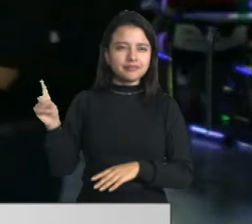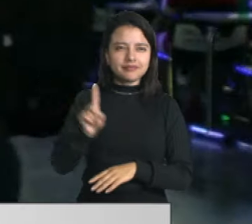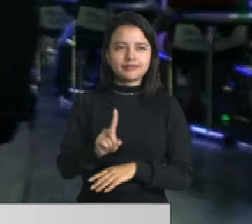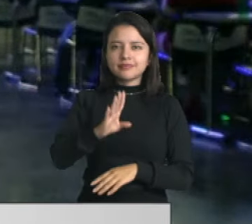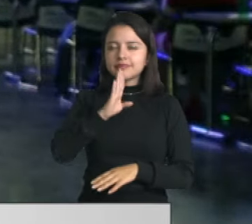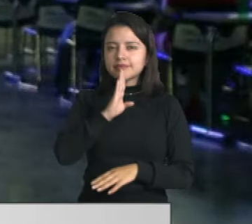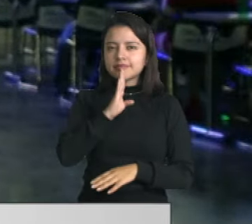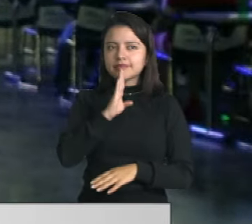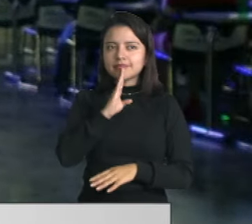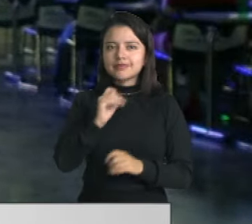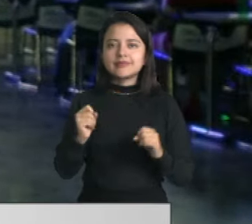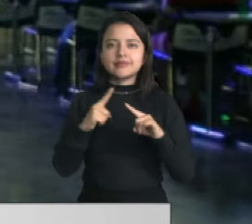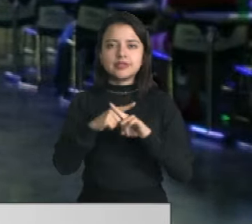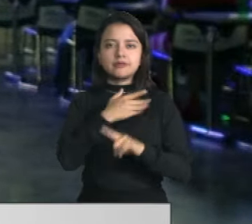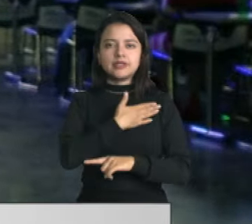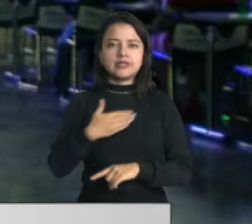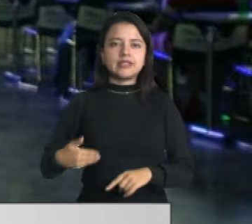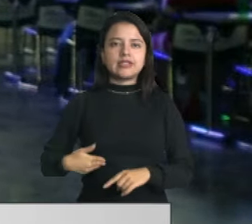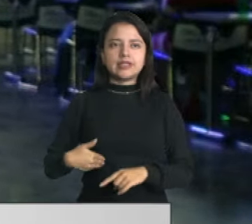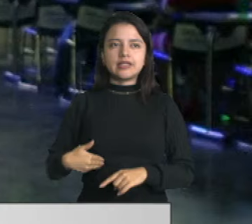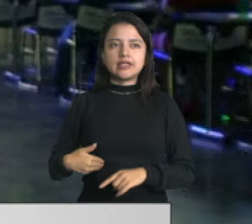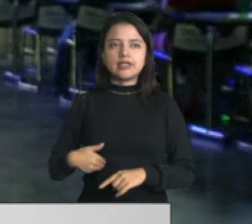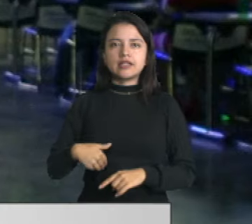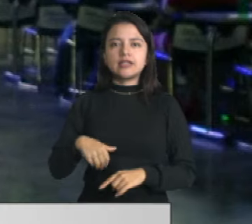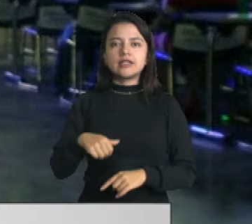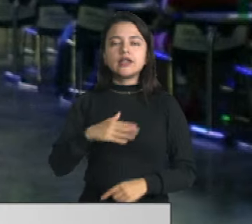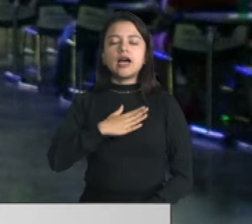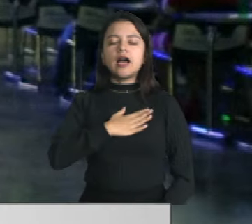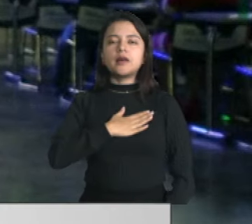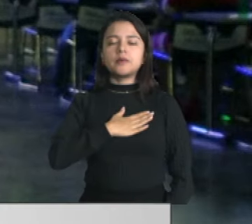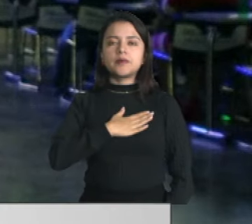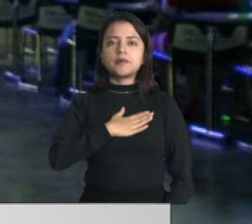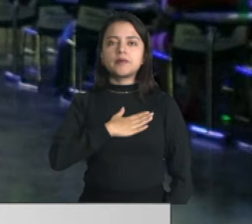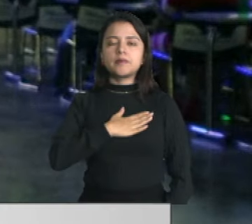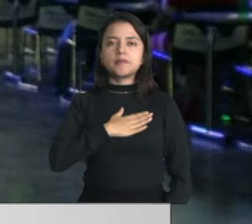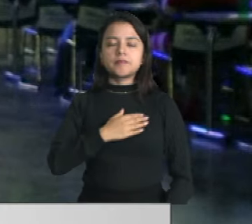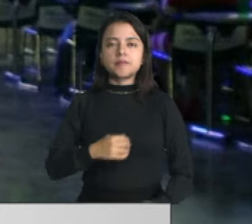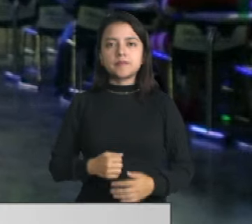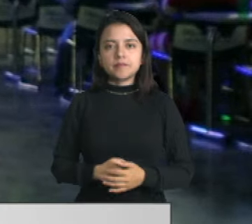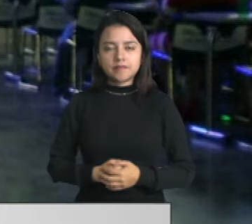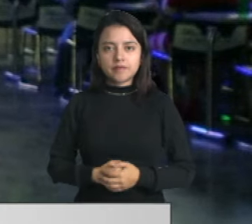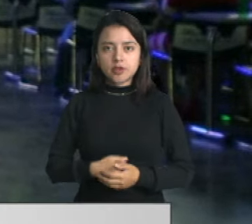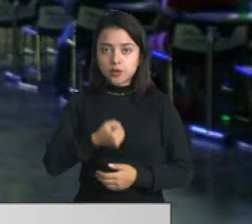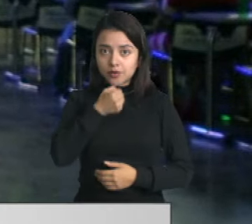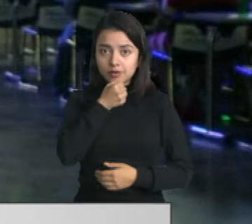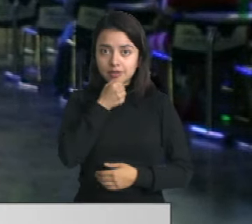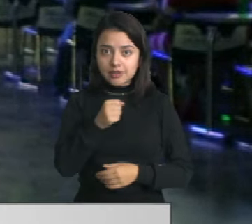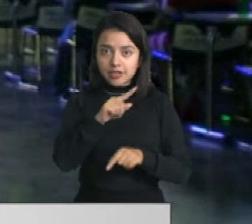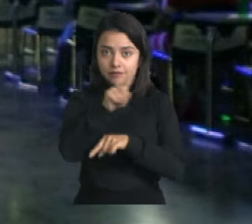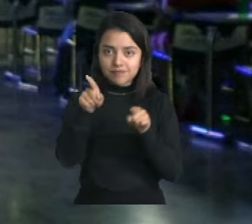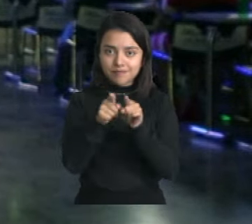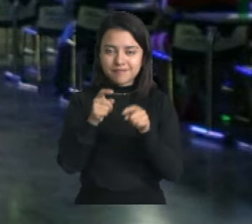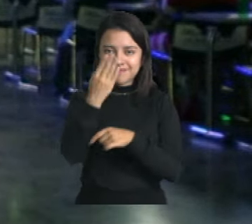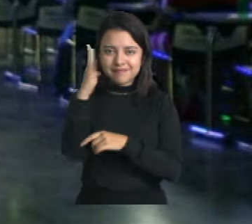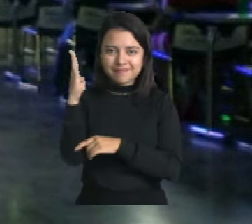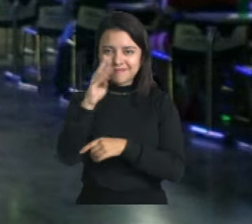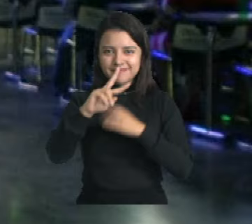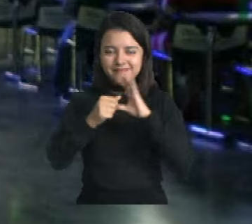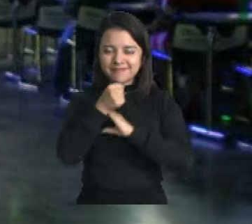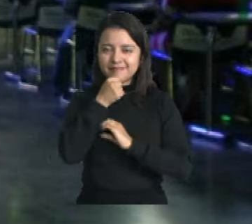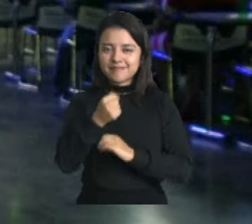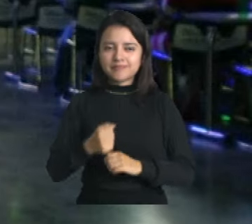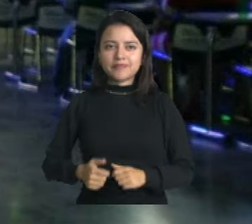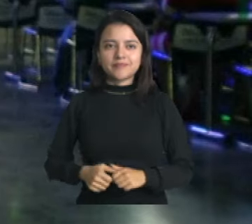Congreso de Fenalco del expresidente de la República, Álvaro Uribe Vélez. Noticias desde Barranquilla con Jorge Castro, Noticentro